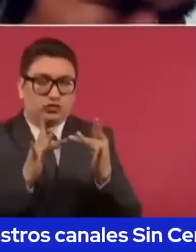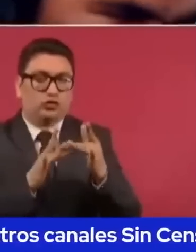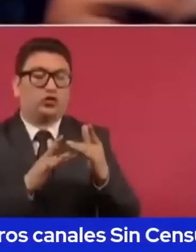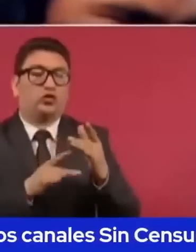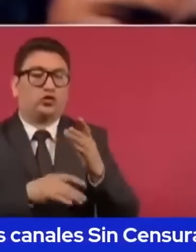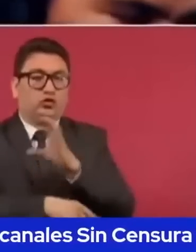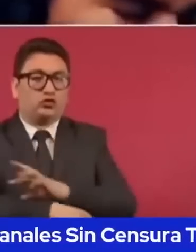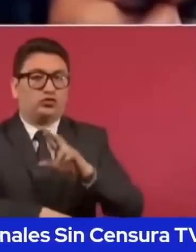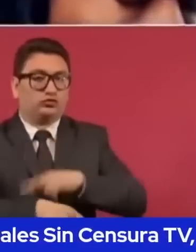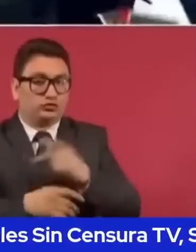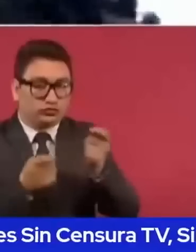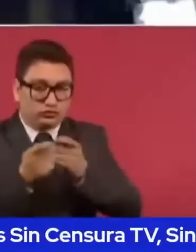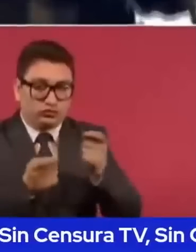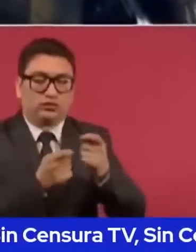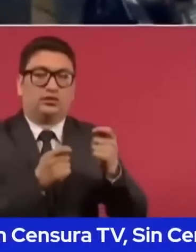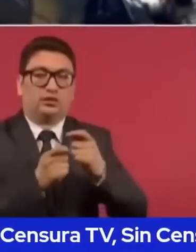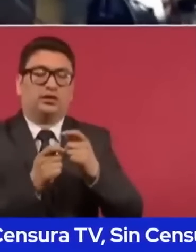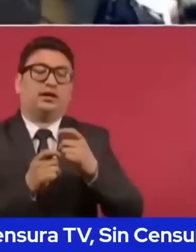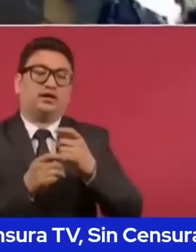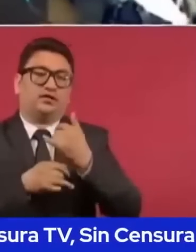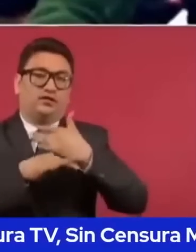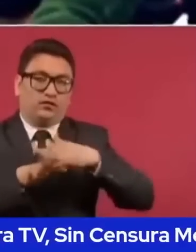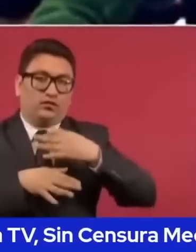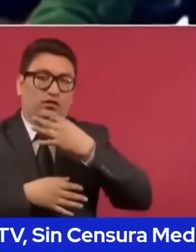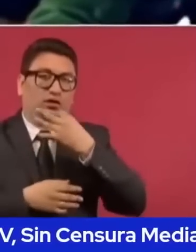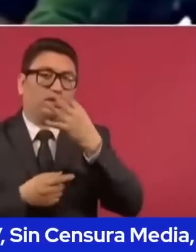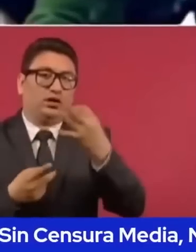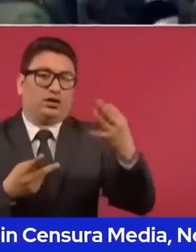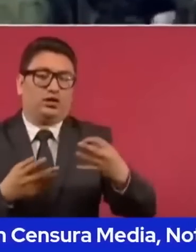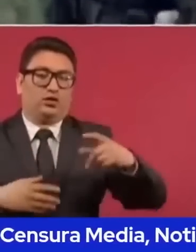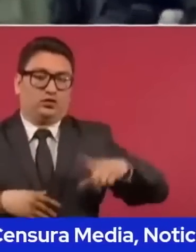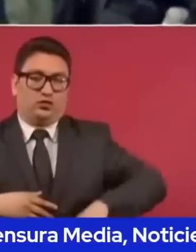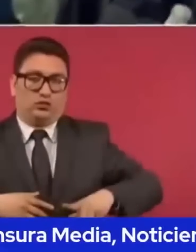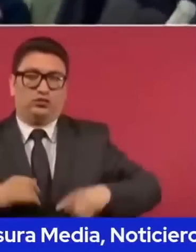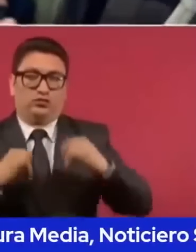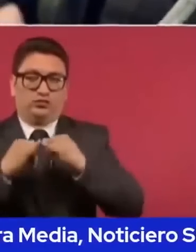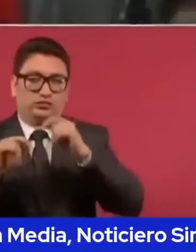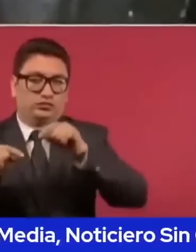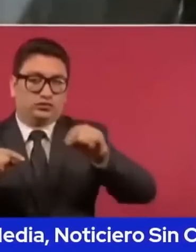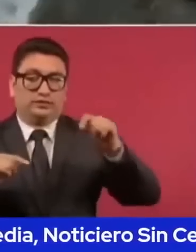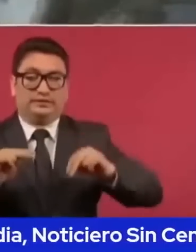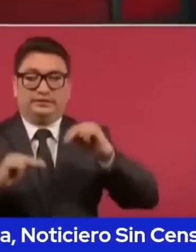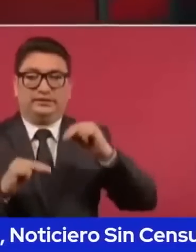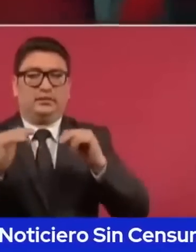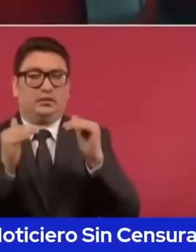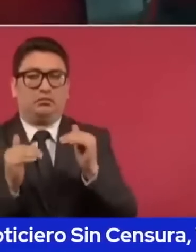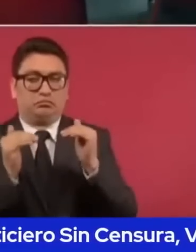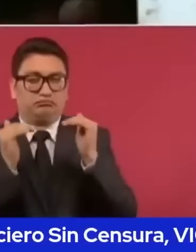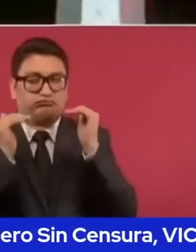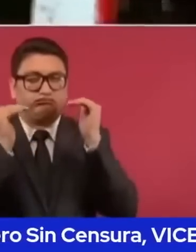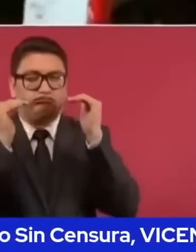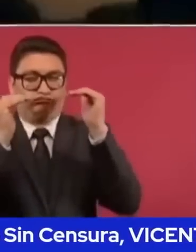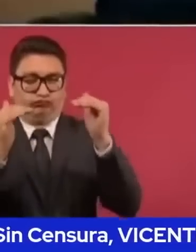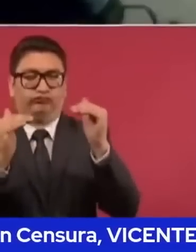circula precisamente por varias dependencias a un nivel muy alto, a un nivel muy